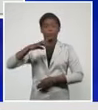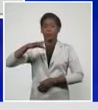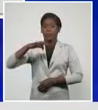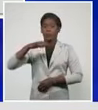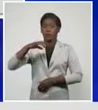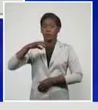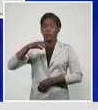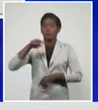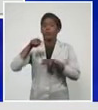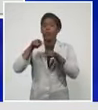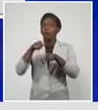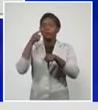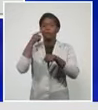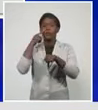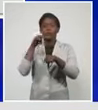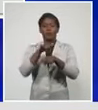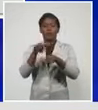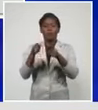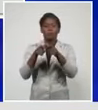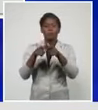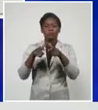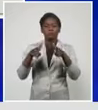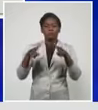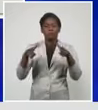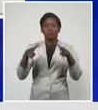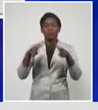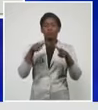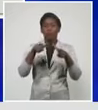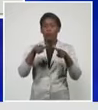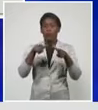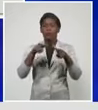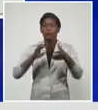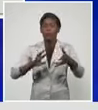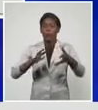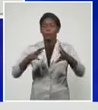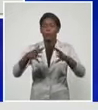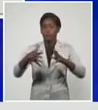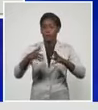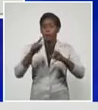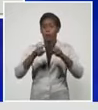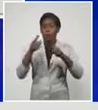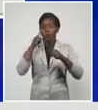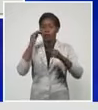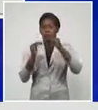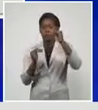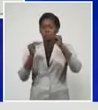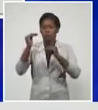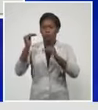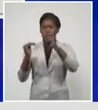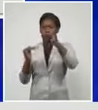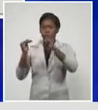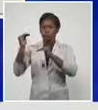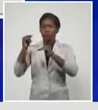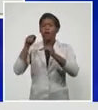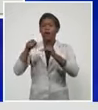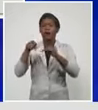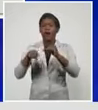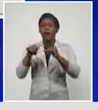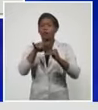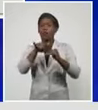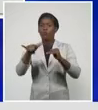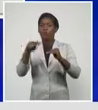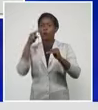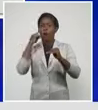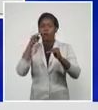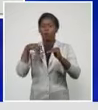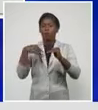se mantenía en este grupo de municipios con altas más elevadas, pues dejó de estar en el mismo. Se